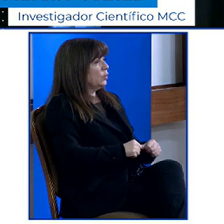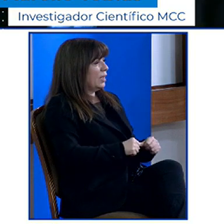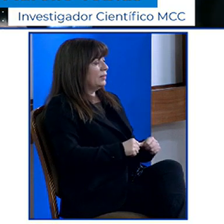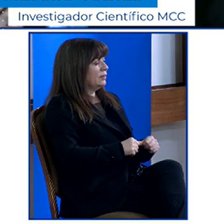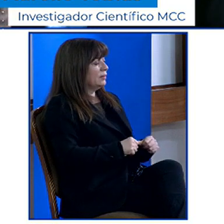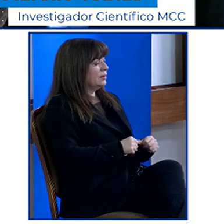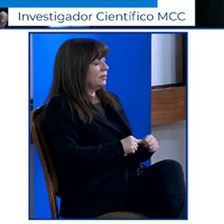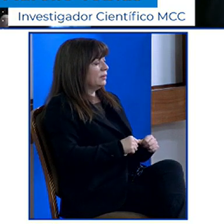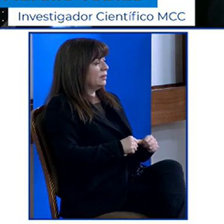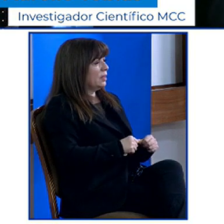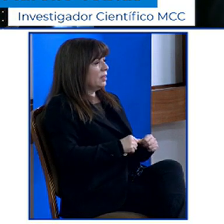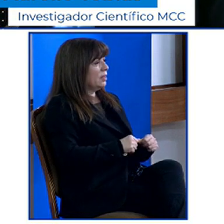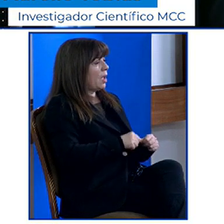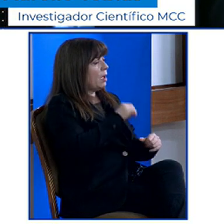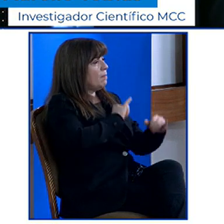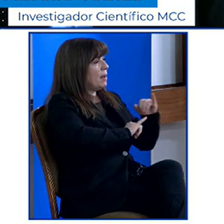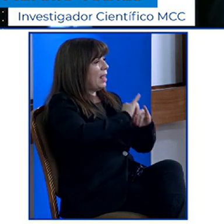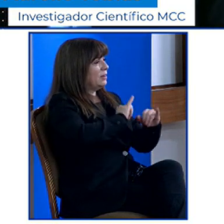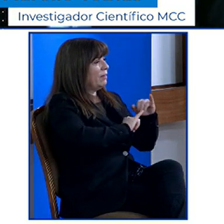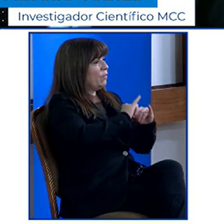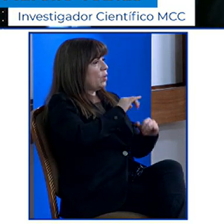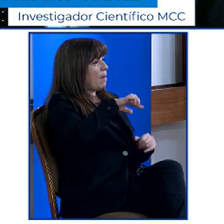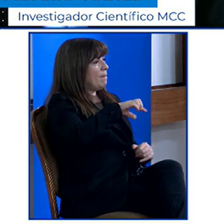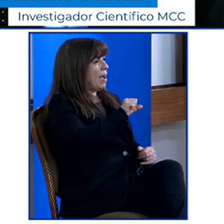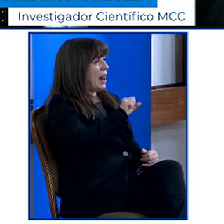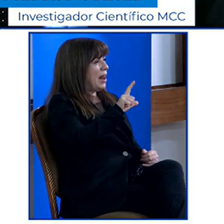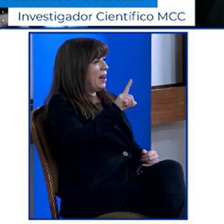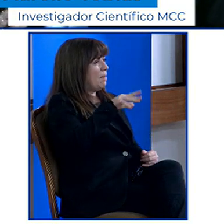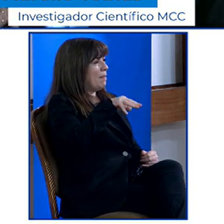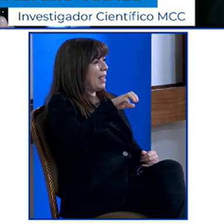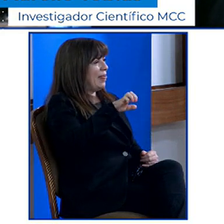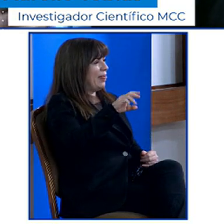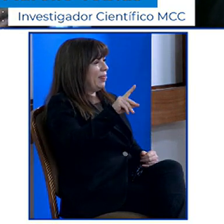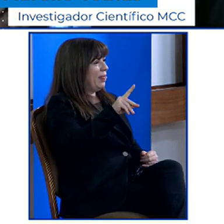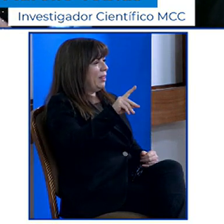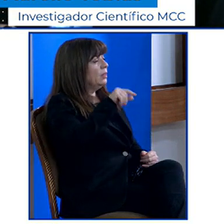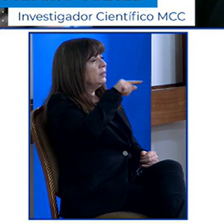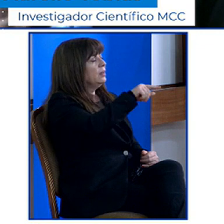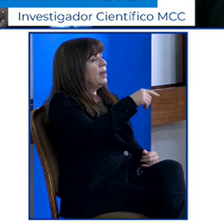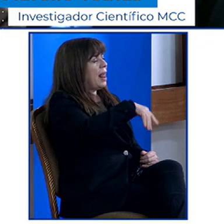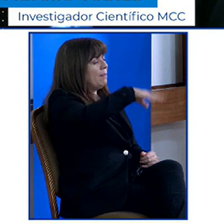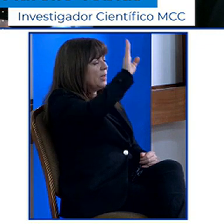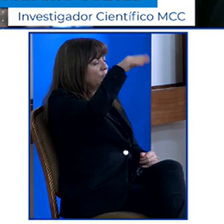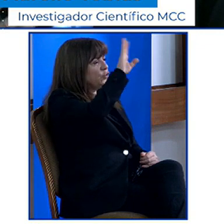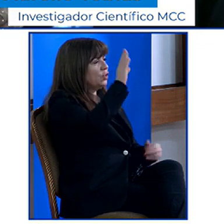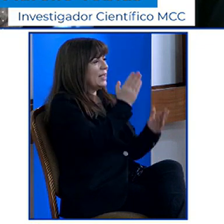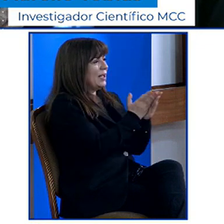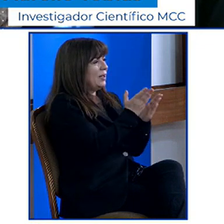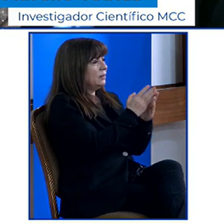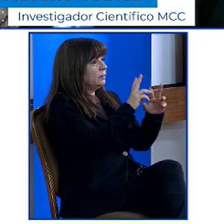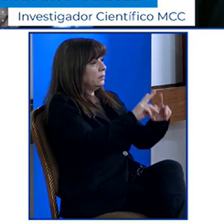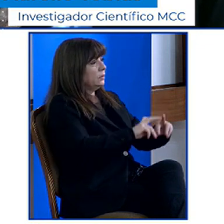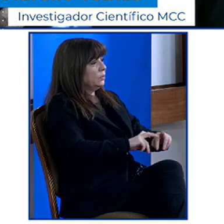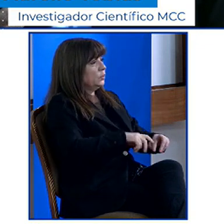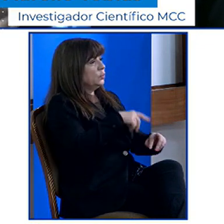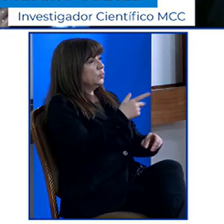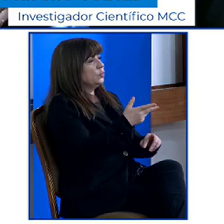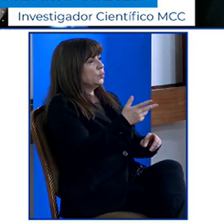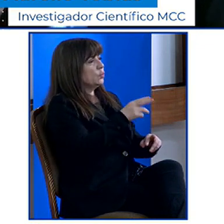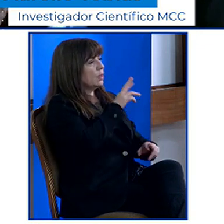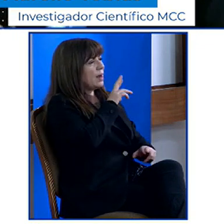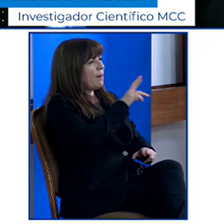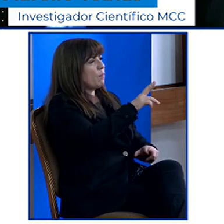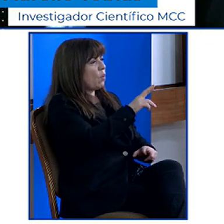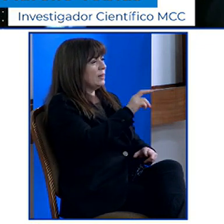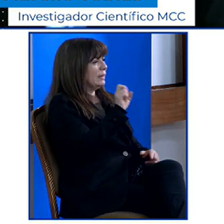un resumen a través de la plataforma PubMed, y básicamente la mayoría de estos estudios eran como, llamémosle,